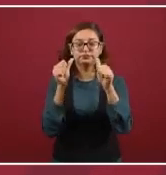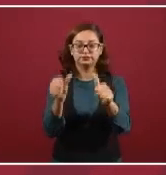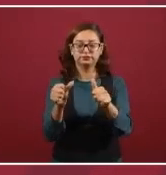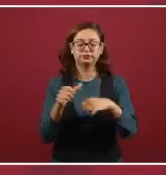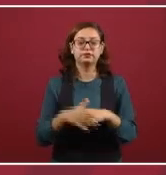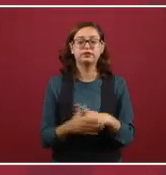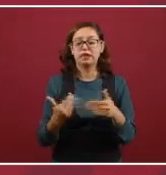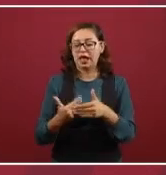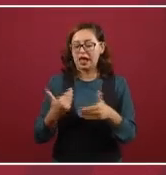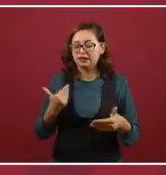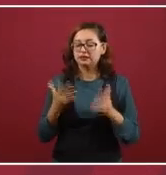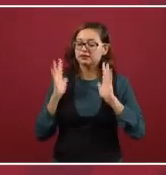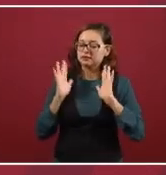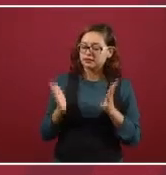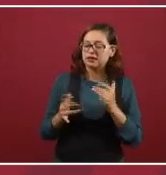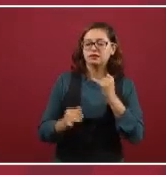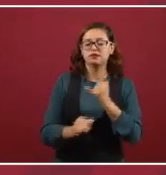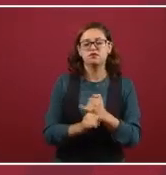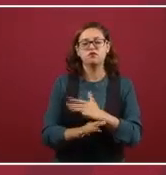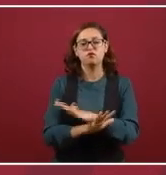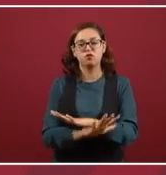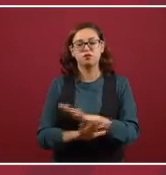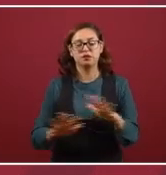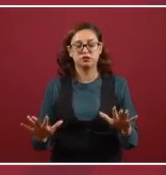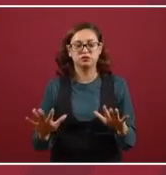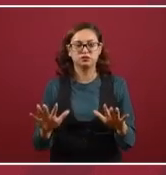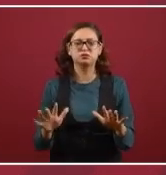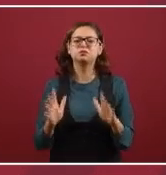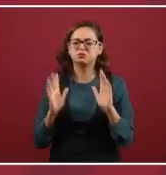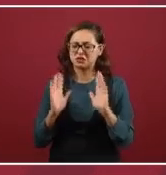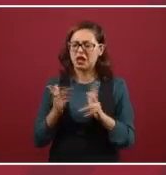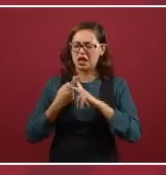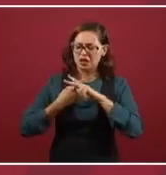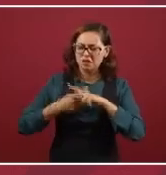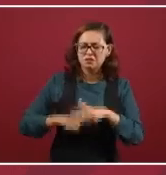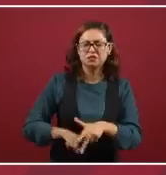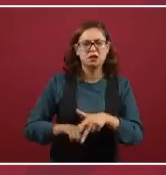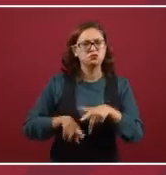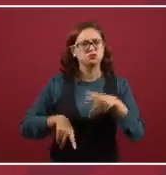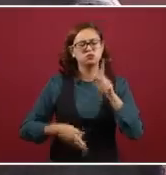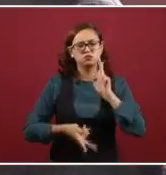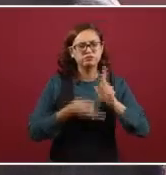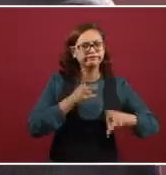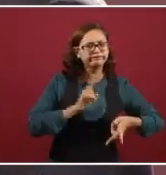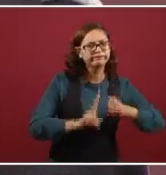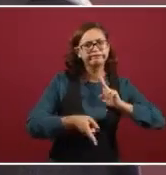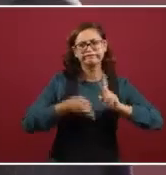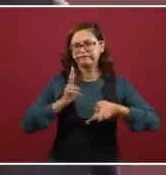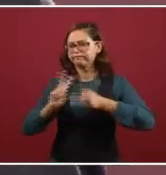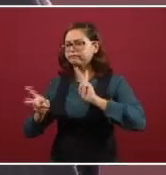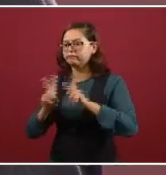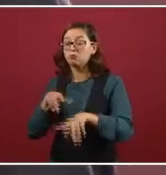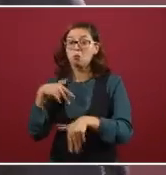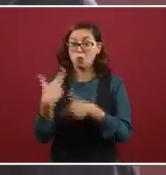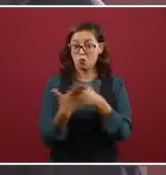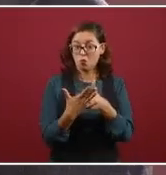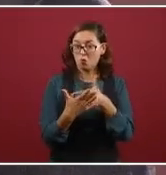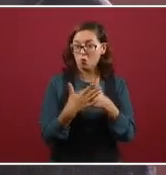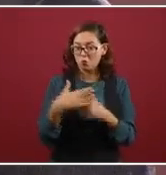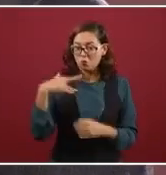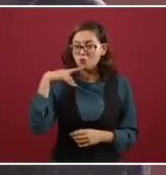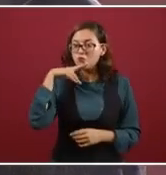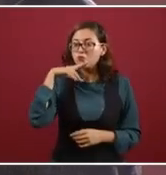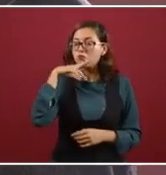informé y ya estamos hablando con todos. Y pronto se va